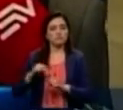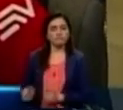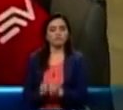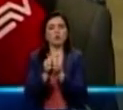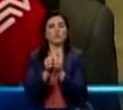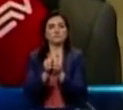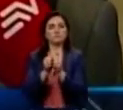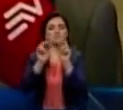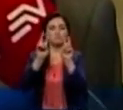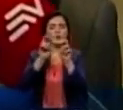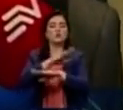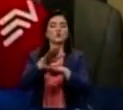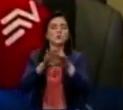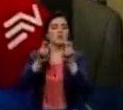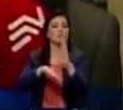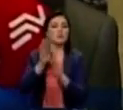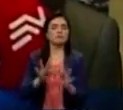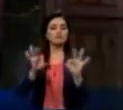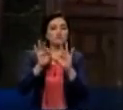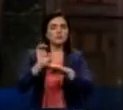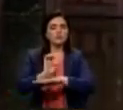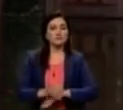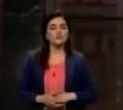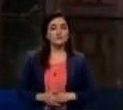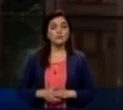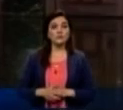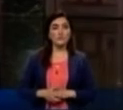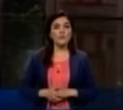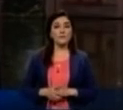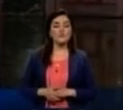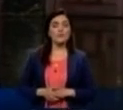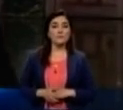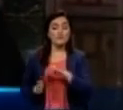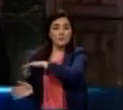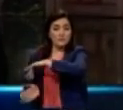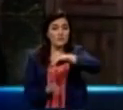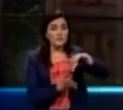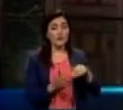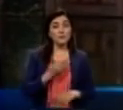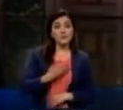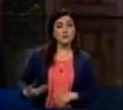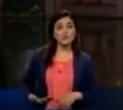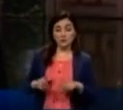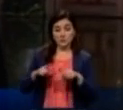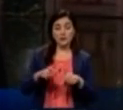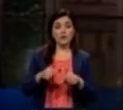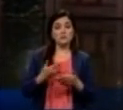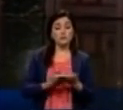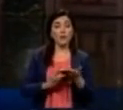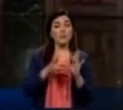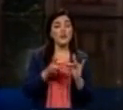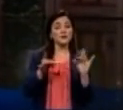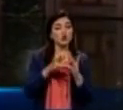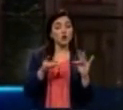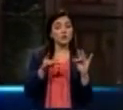unidos sobre los temas más trascendentales del país. Por otra parte, les contamos que el presidente Lenín Moreno envió a la Asamblea el